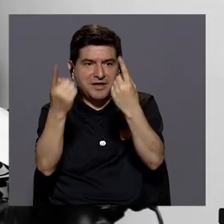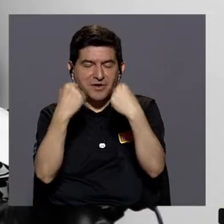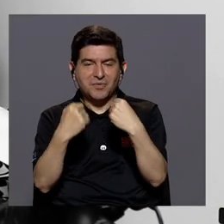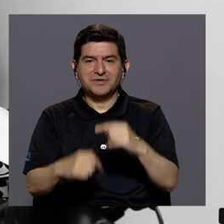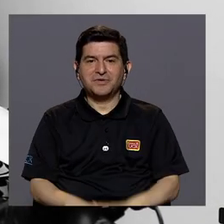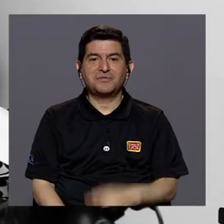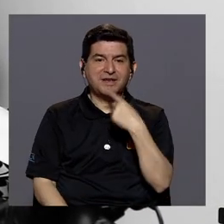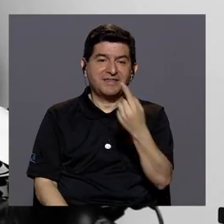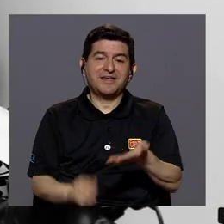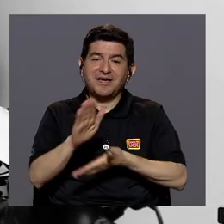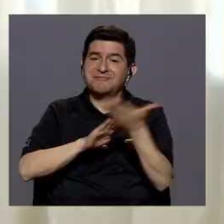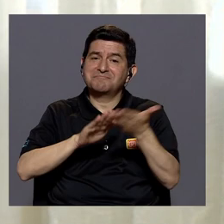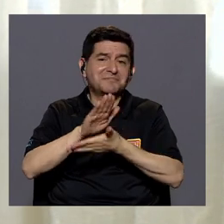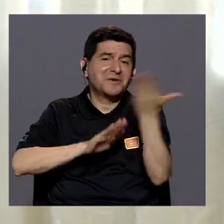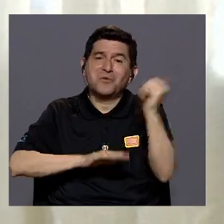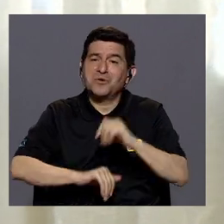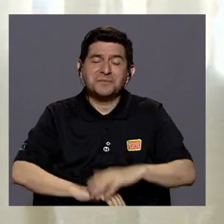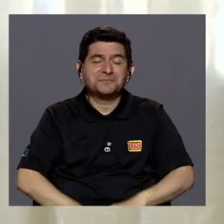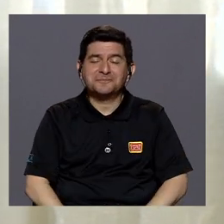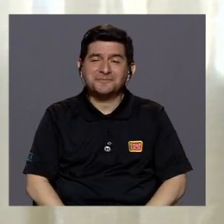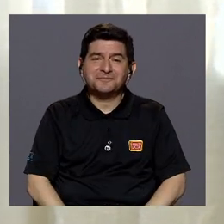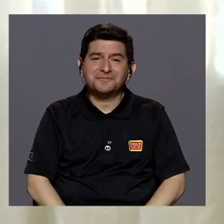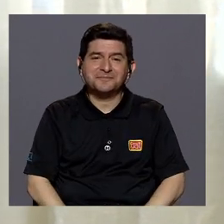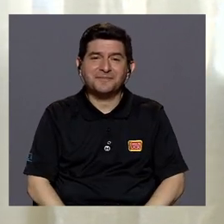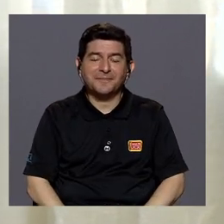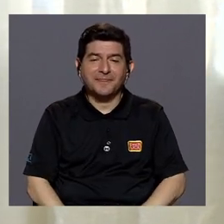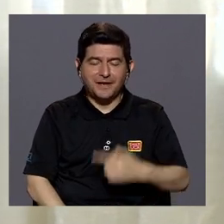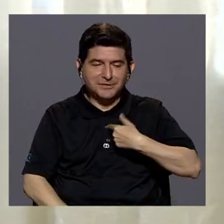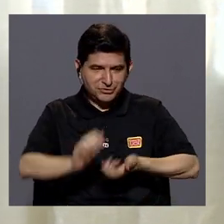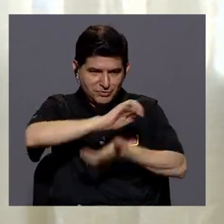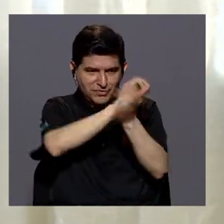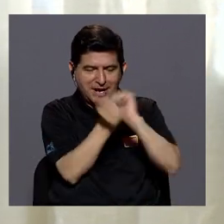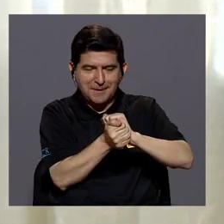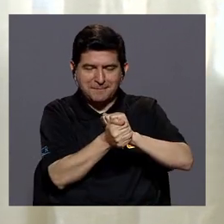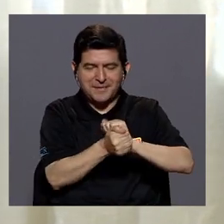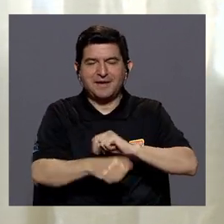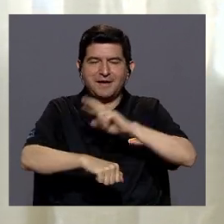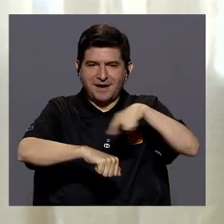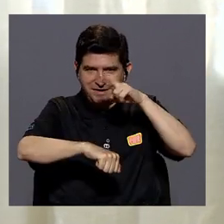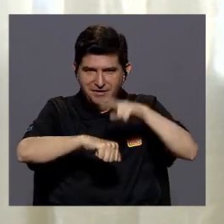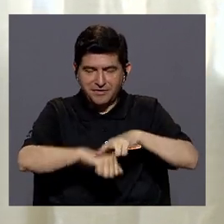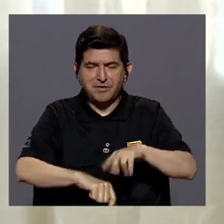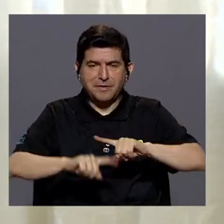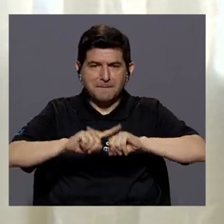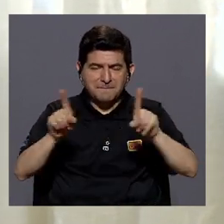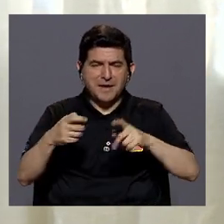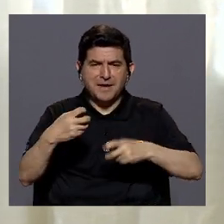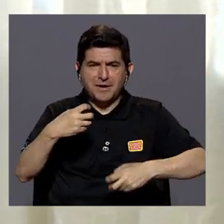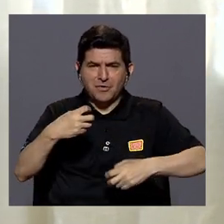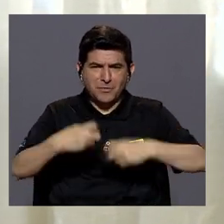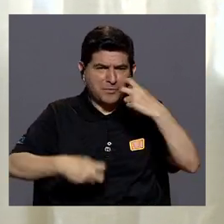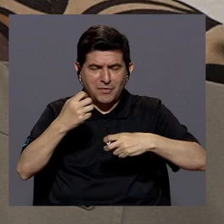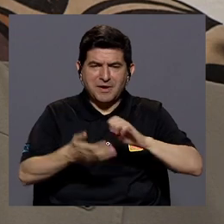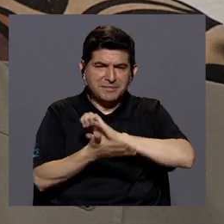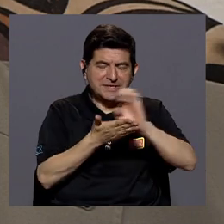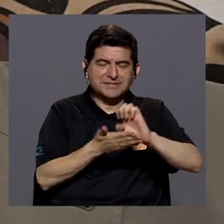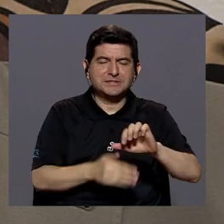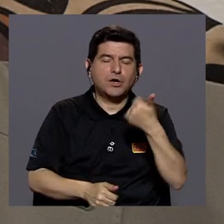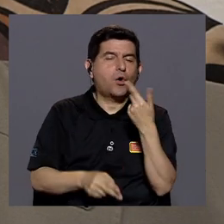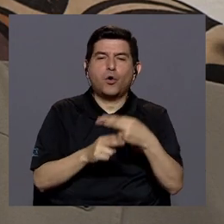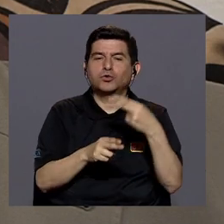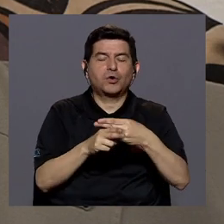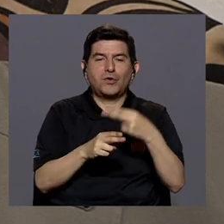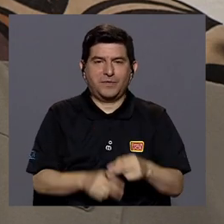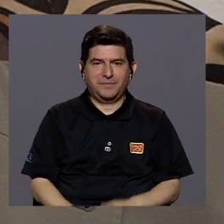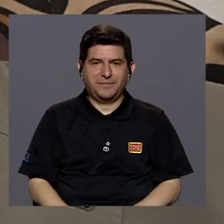que yo me iba. Entonces, bueno, pasé a la República, pero para evitar conflictos le pusimos otro nombre. Uh-huh. Le